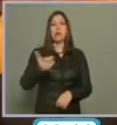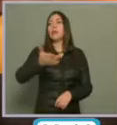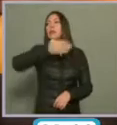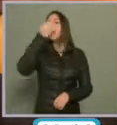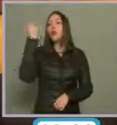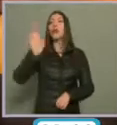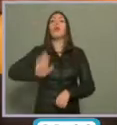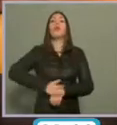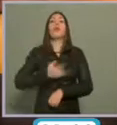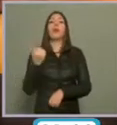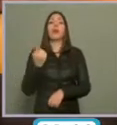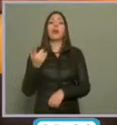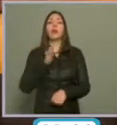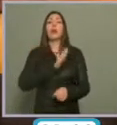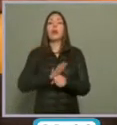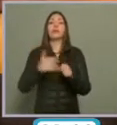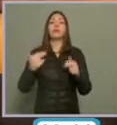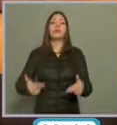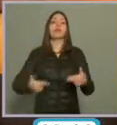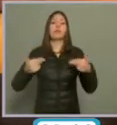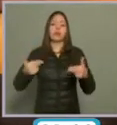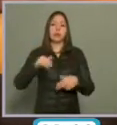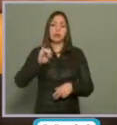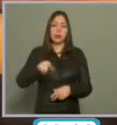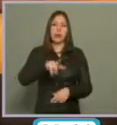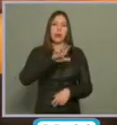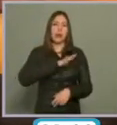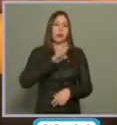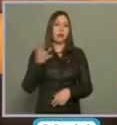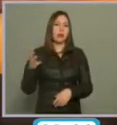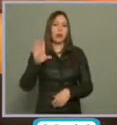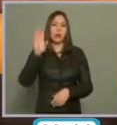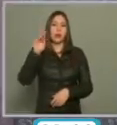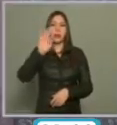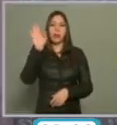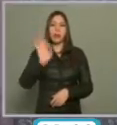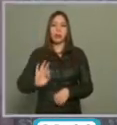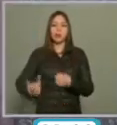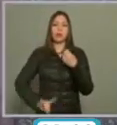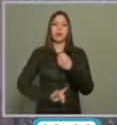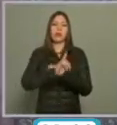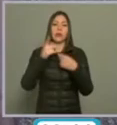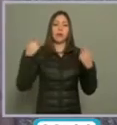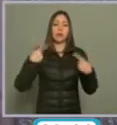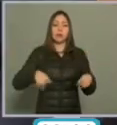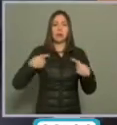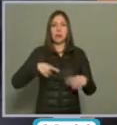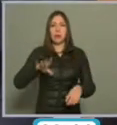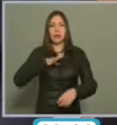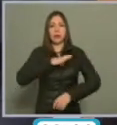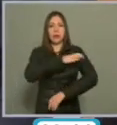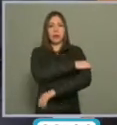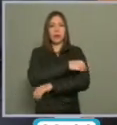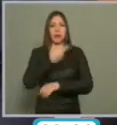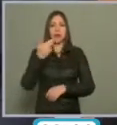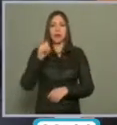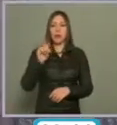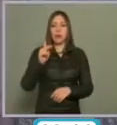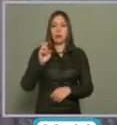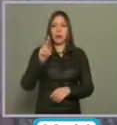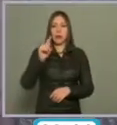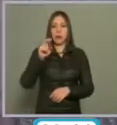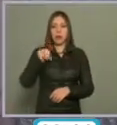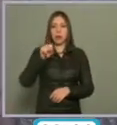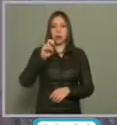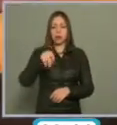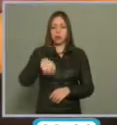pero no Ya. se sabe la causa final. Afecta al 90% de los casos de hipertensión, son de origen primario, es la